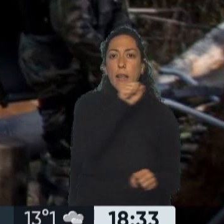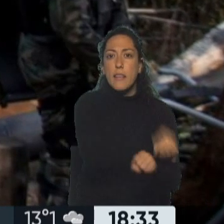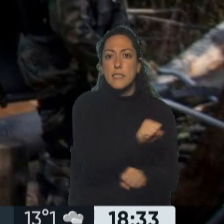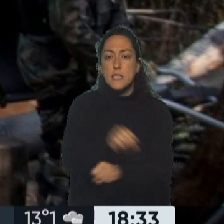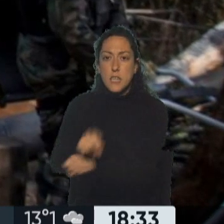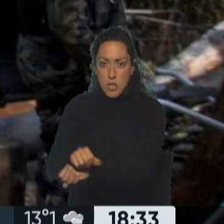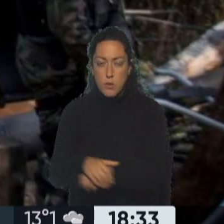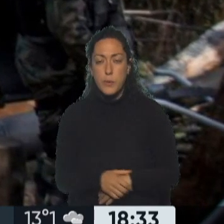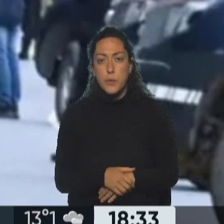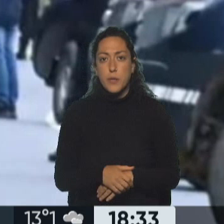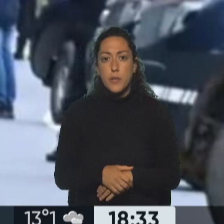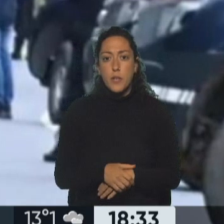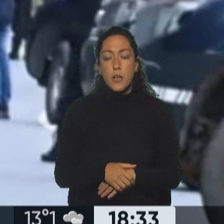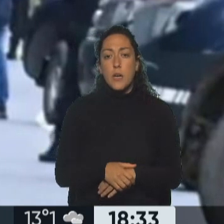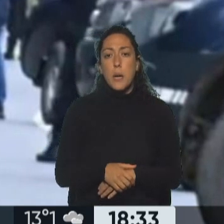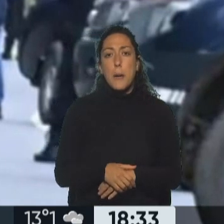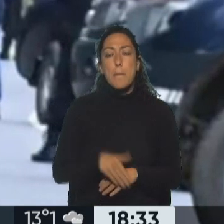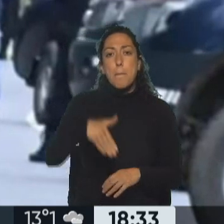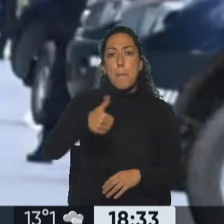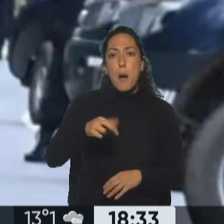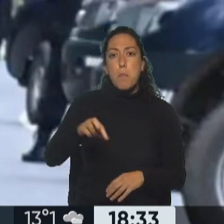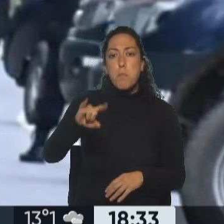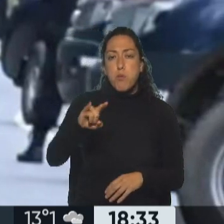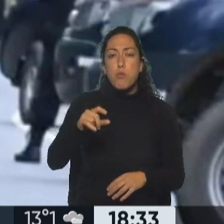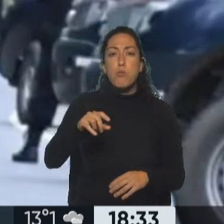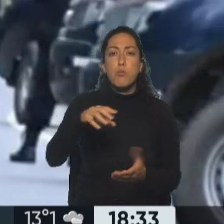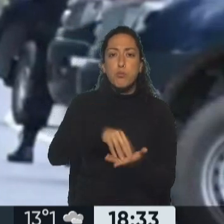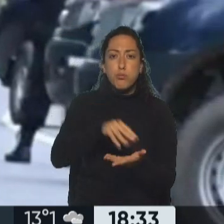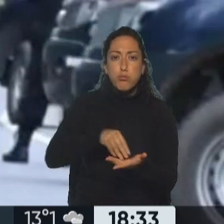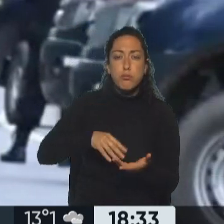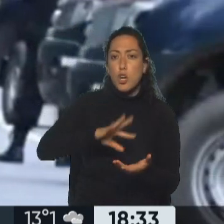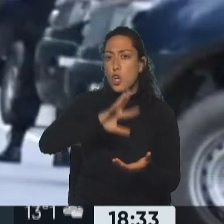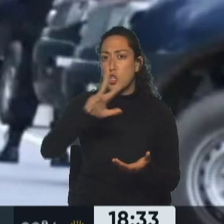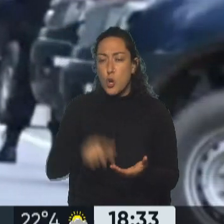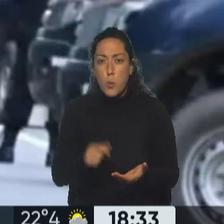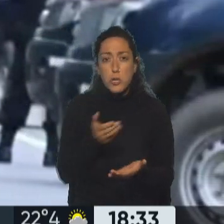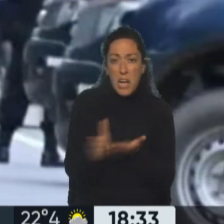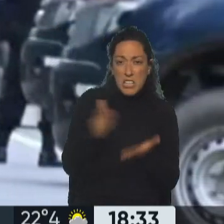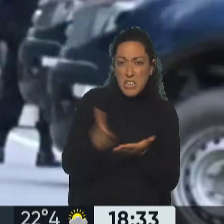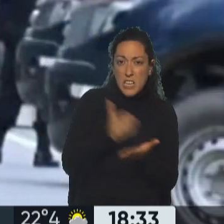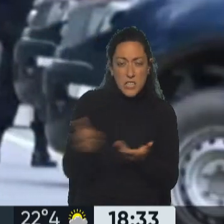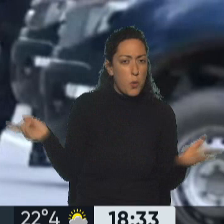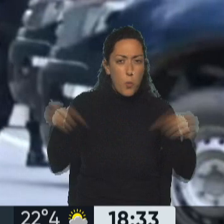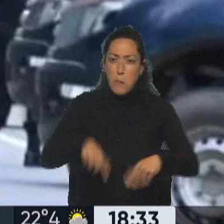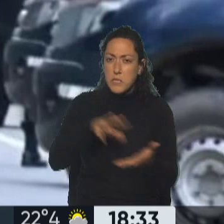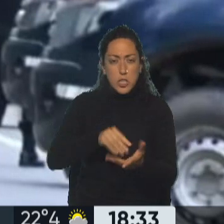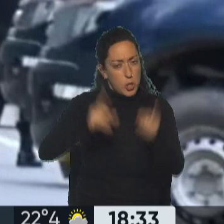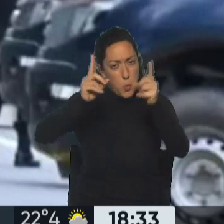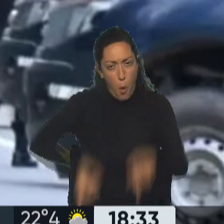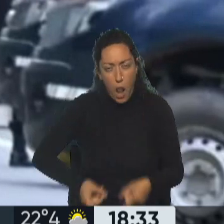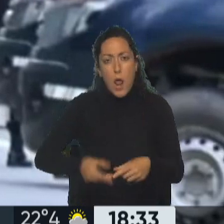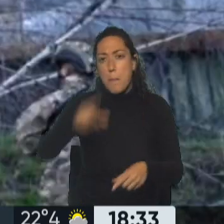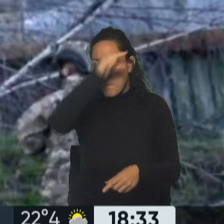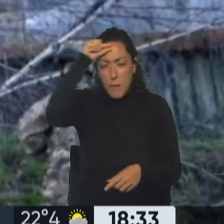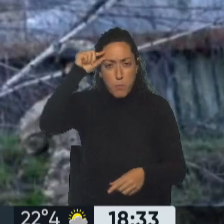robó nuestra Mapu y por más que nos saquen, siempre vamos a volver a nuestro territorio. Les pido a los mapuches